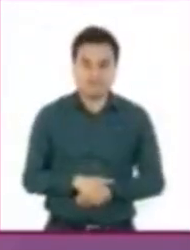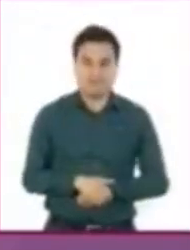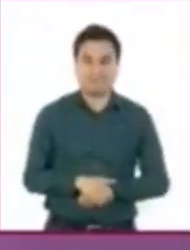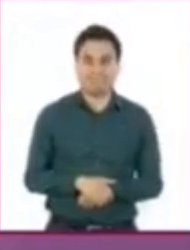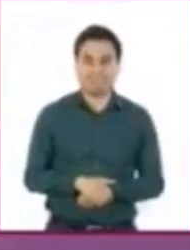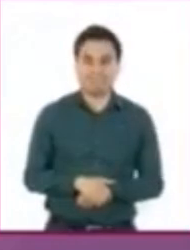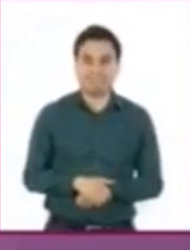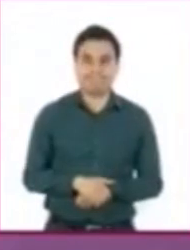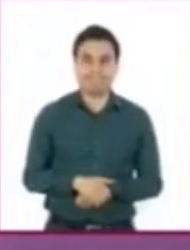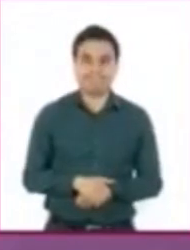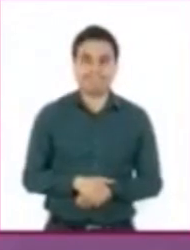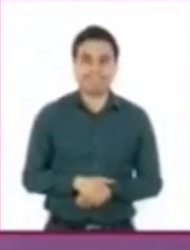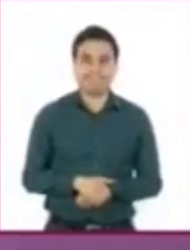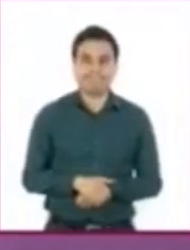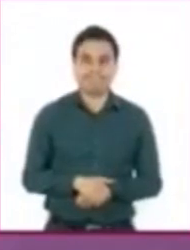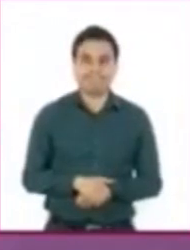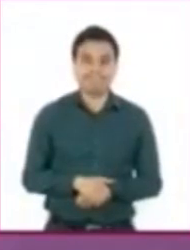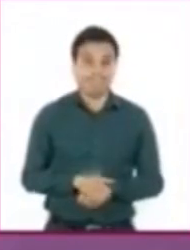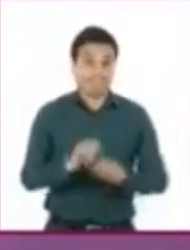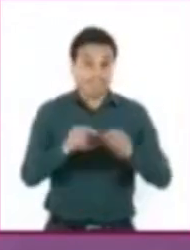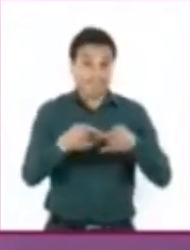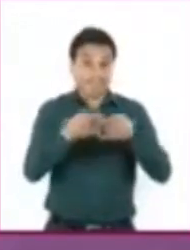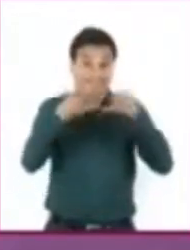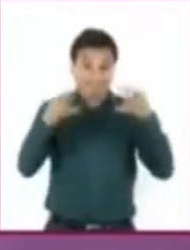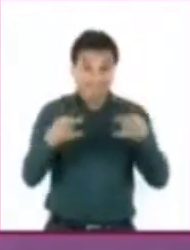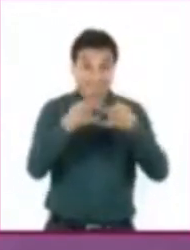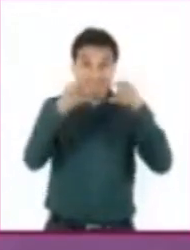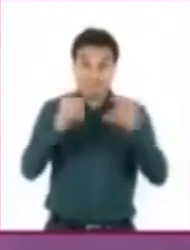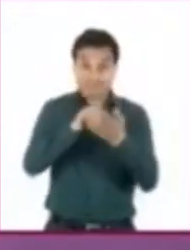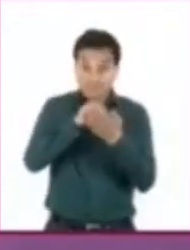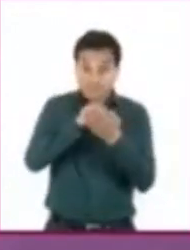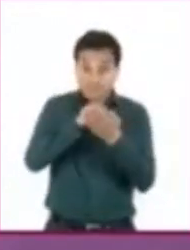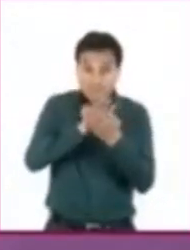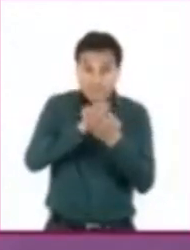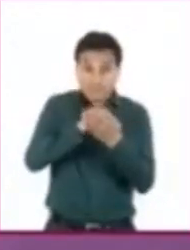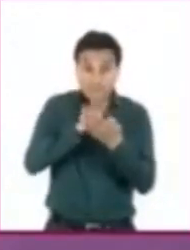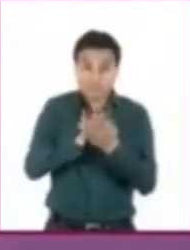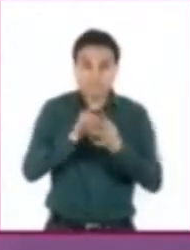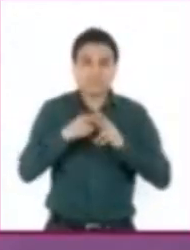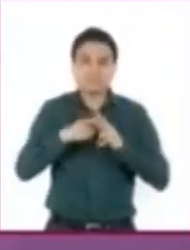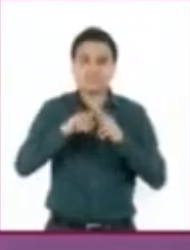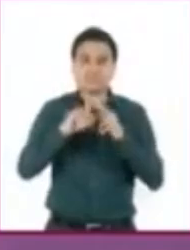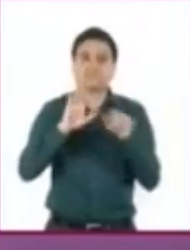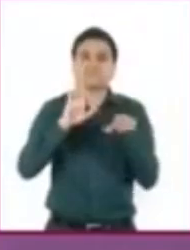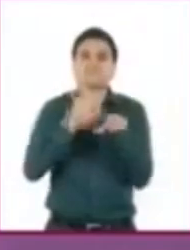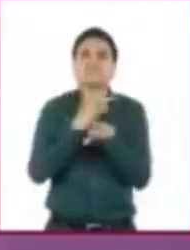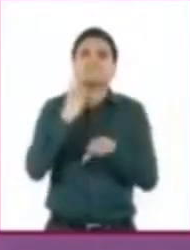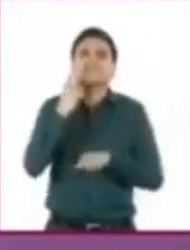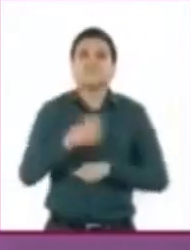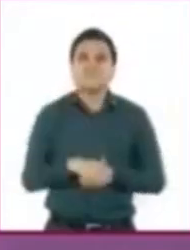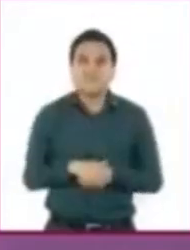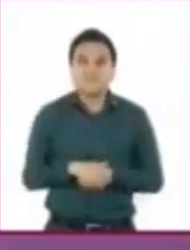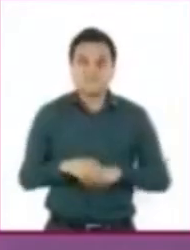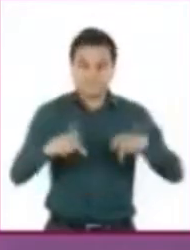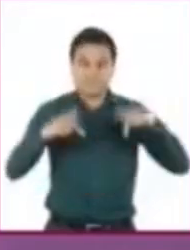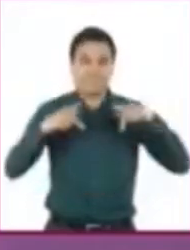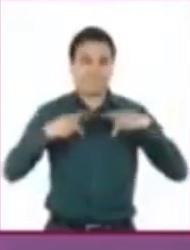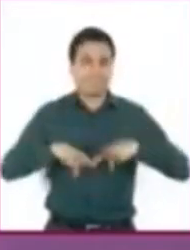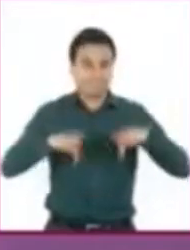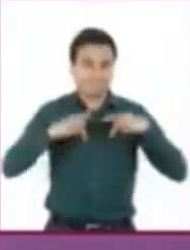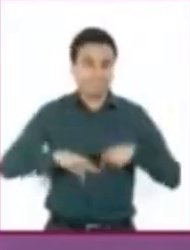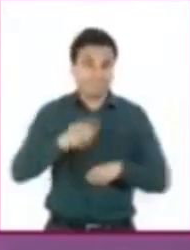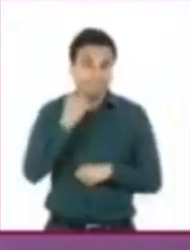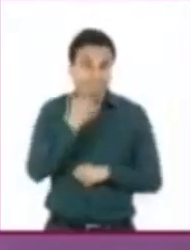La creación del conocimiento histórico surge con la finalidad de dar respuesta a una serie de preguntas sobre un